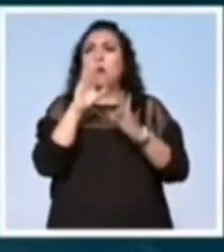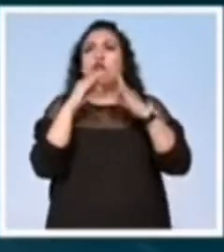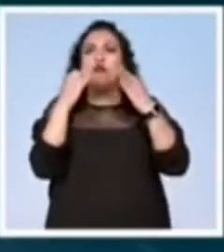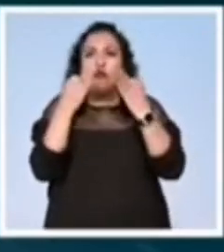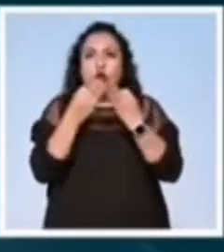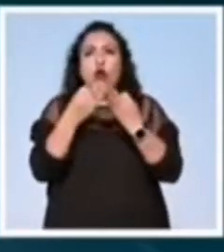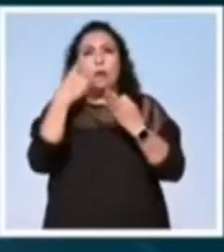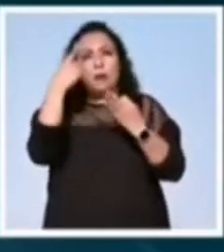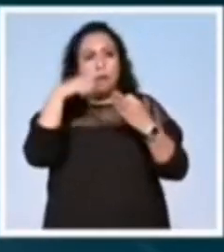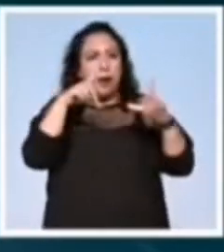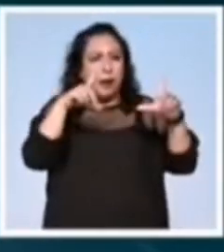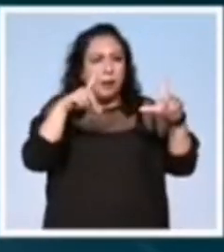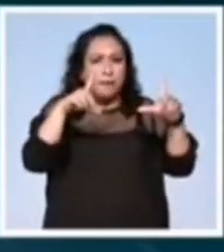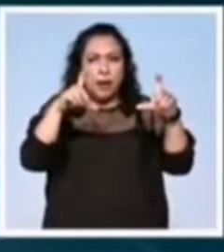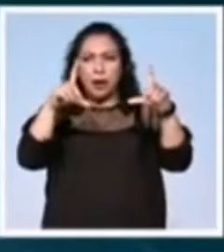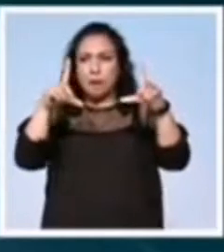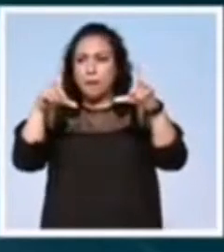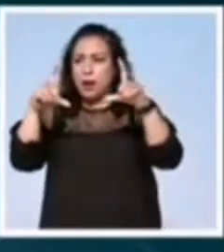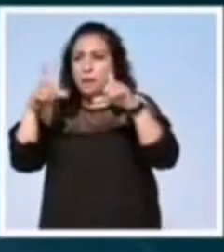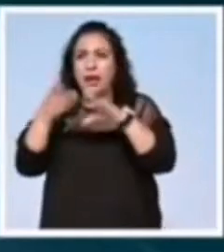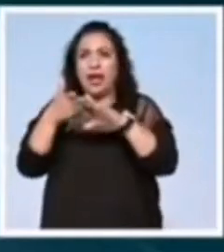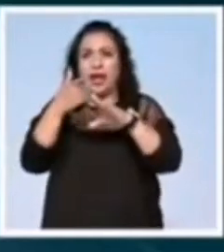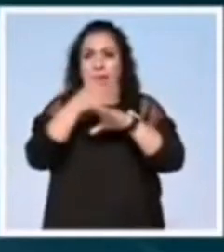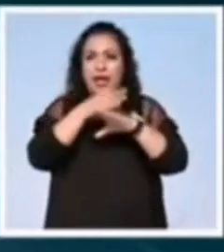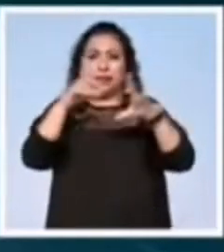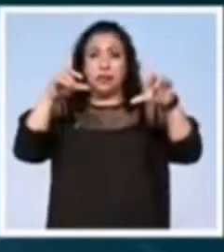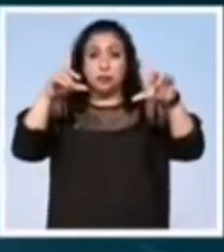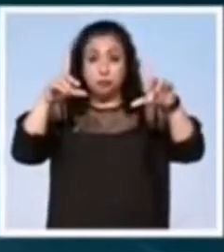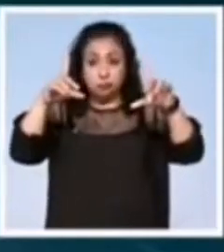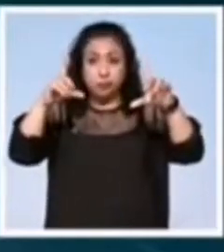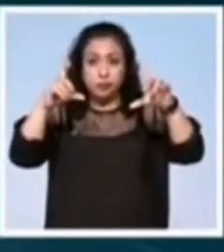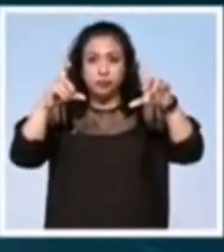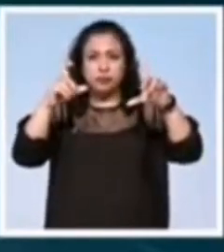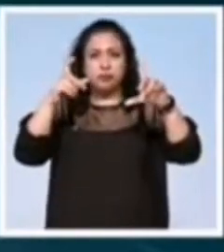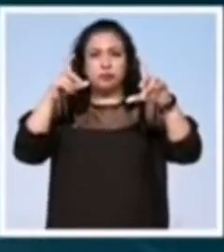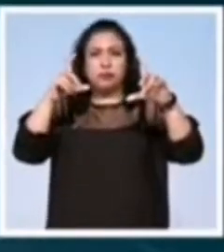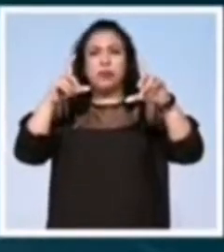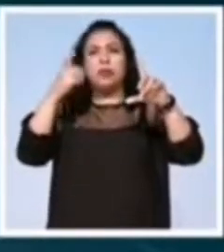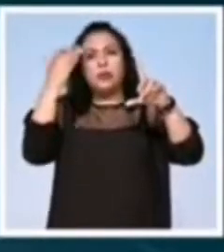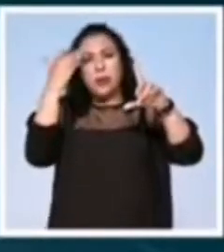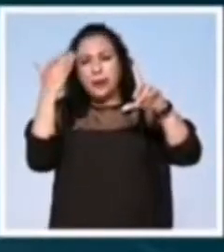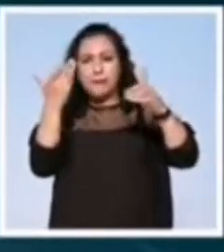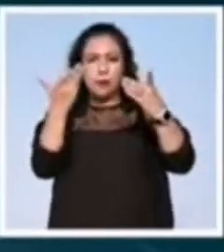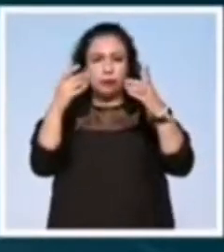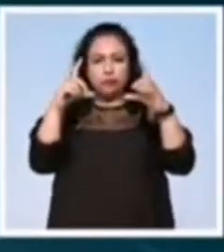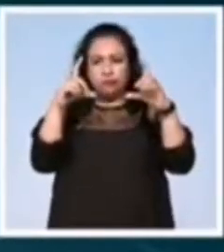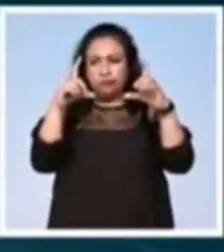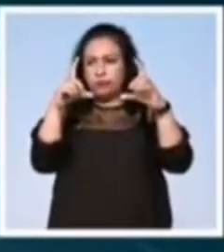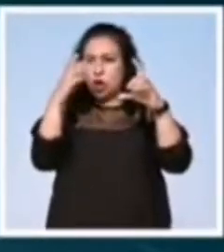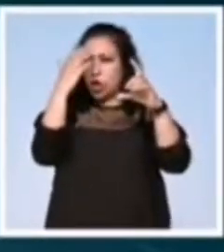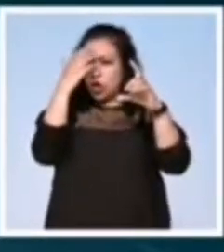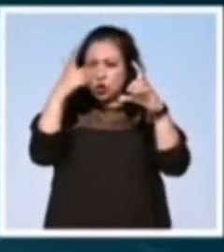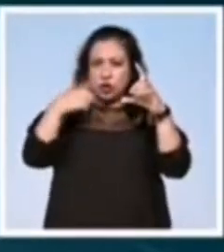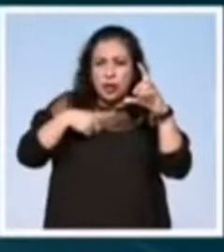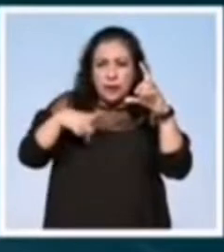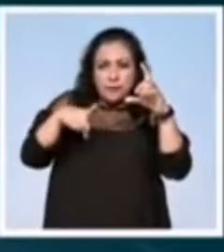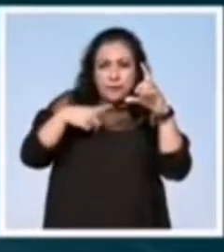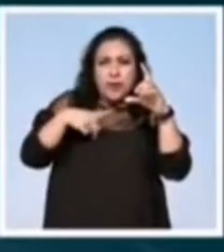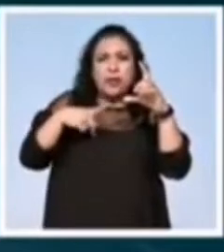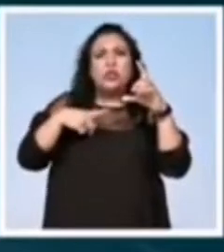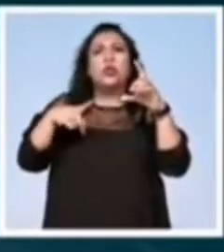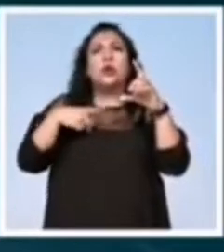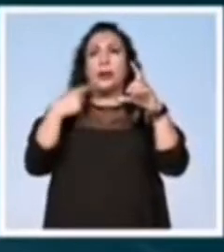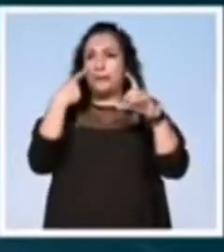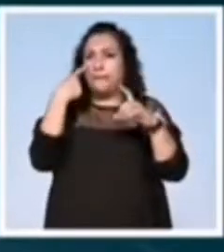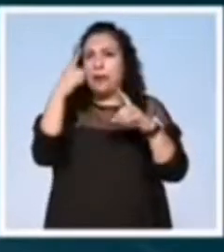forma en la que se acerca para retratarles antes de tomarles las fotos. Es decir, es una persona que se da el tiempo de conocer a la gente. Y